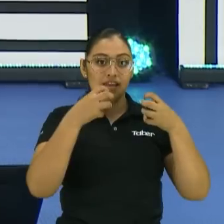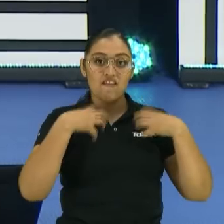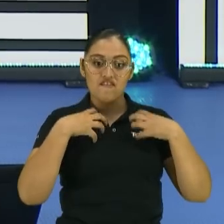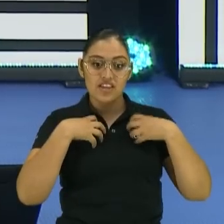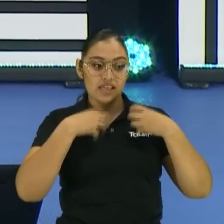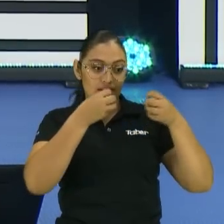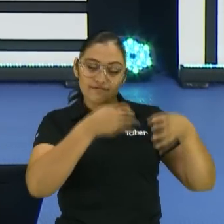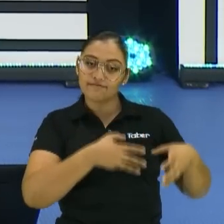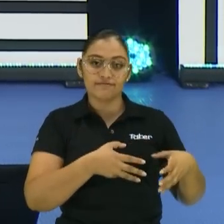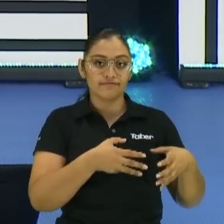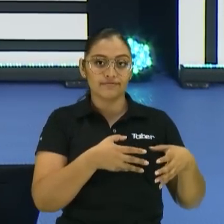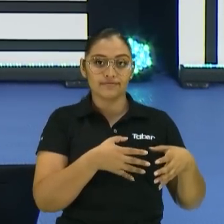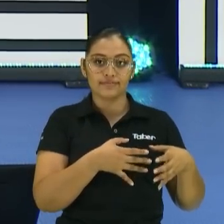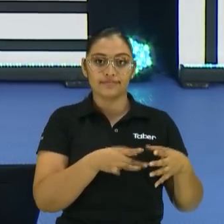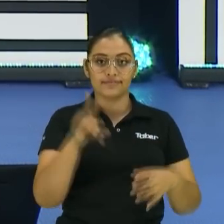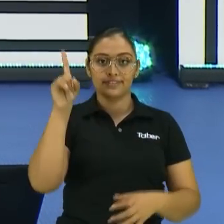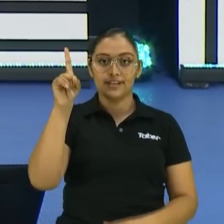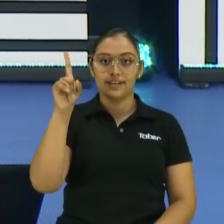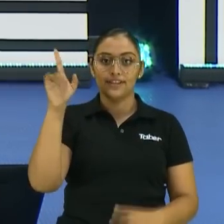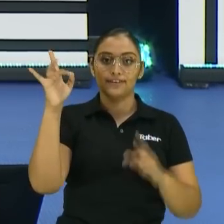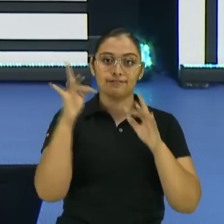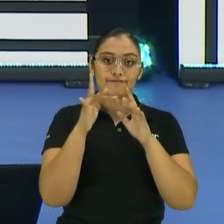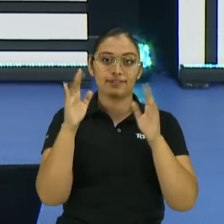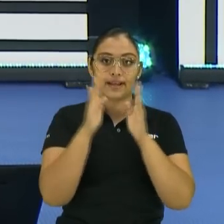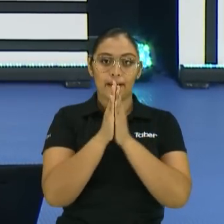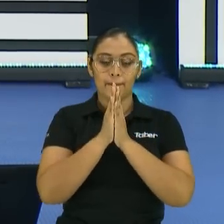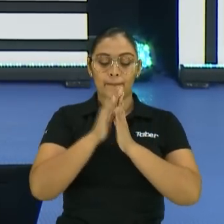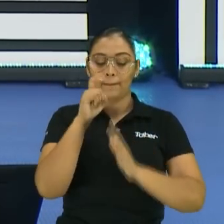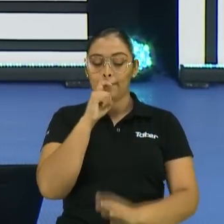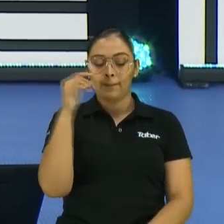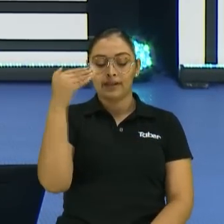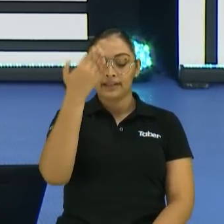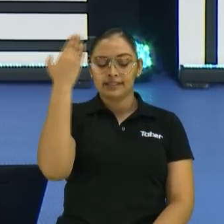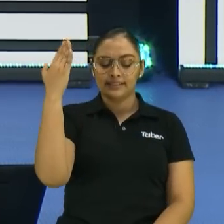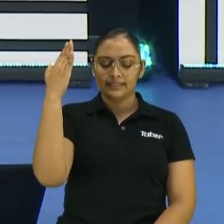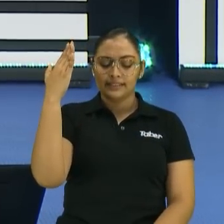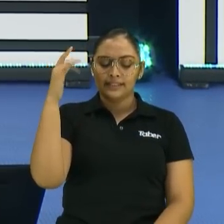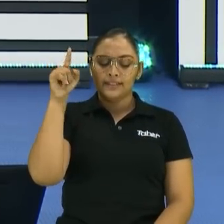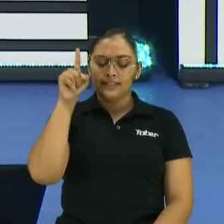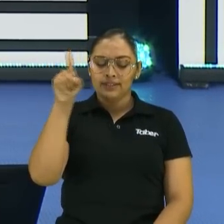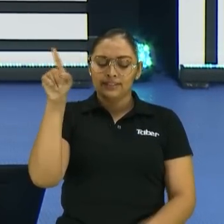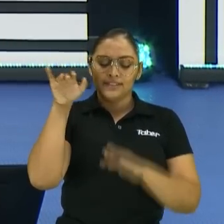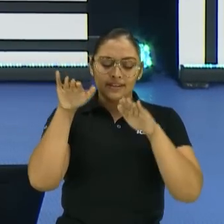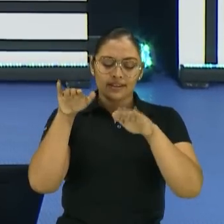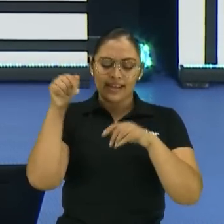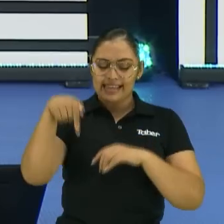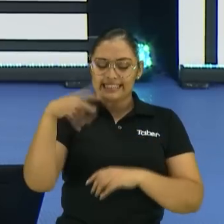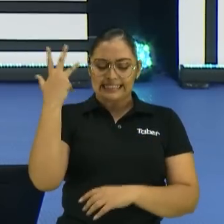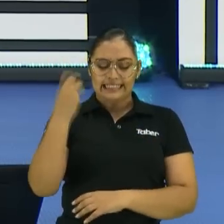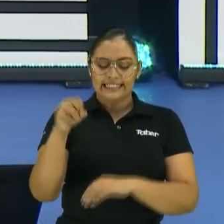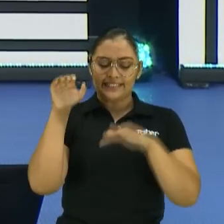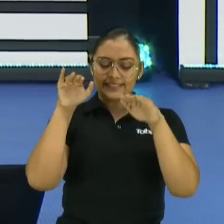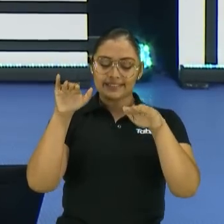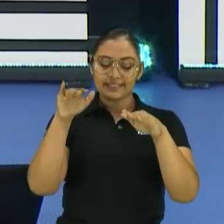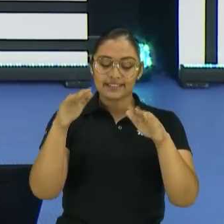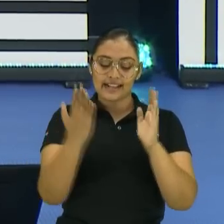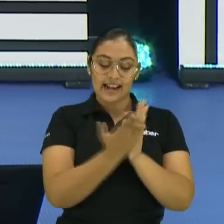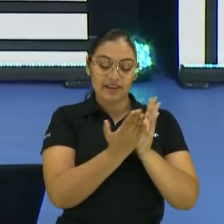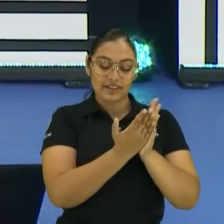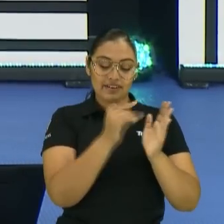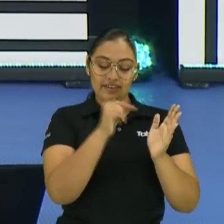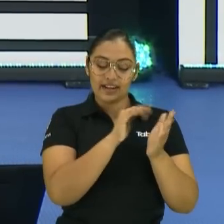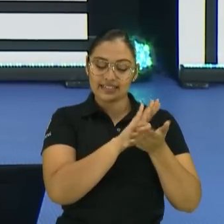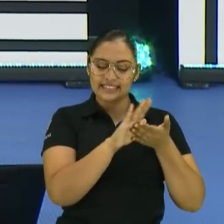eterna incline su rostro y Vamos a orar padre Gracias te damos por el día de hoy Gracias por el texto sagrado señor que es la Biblia